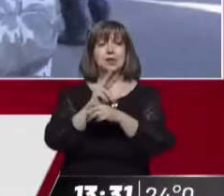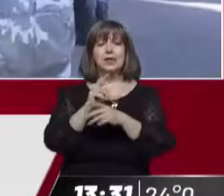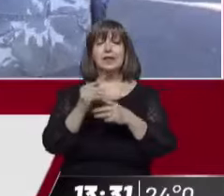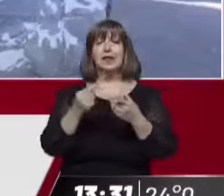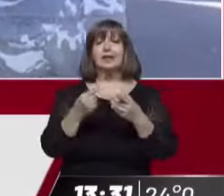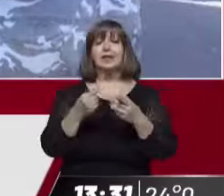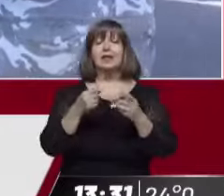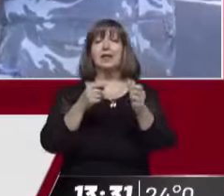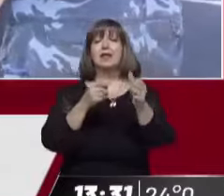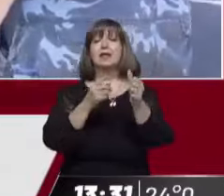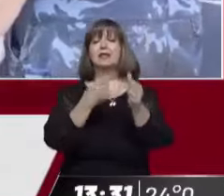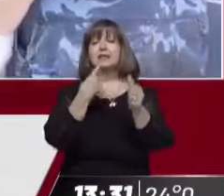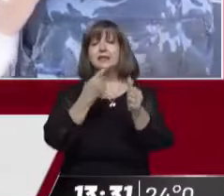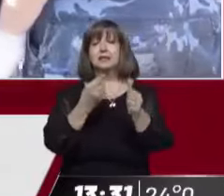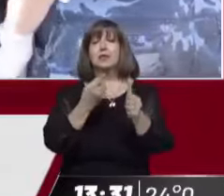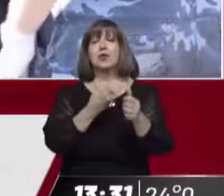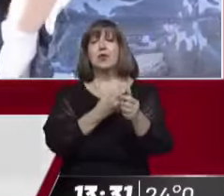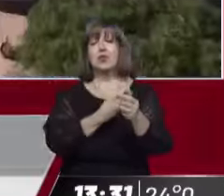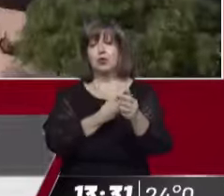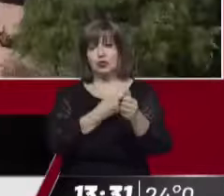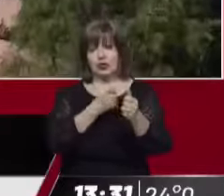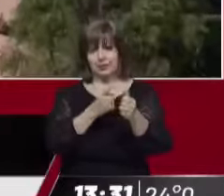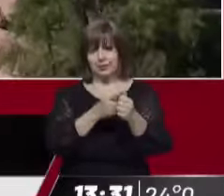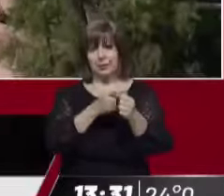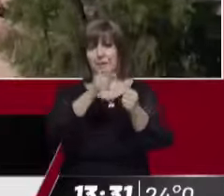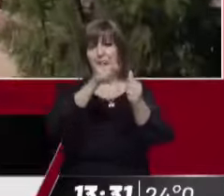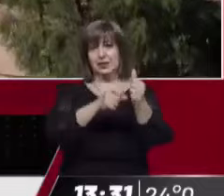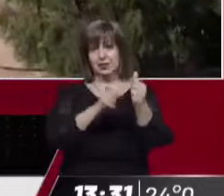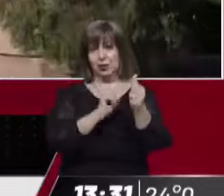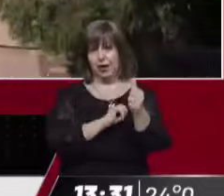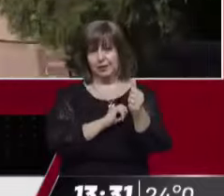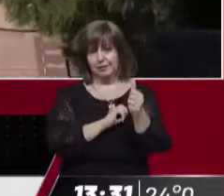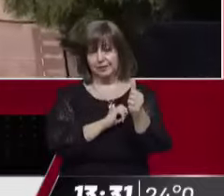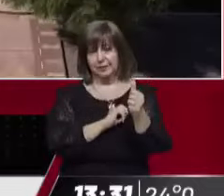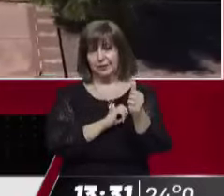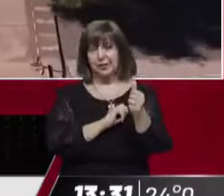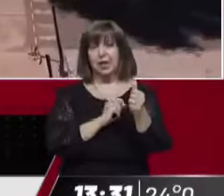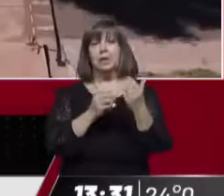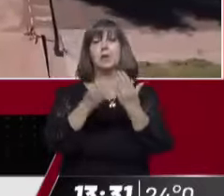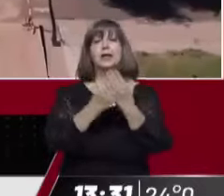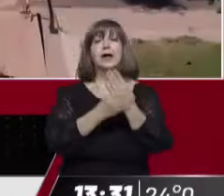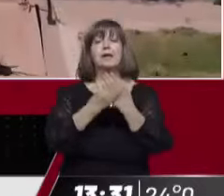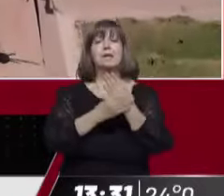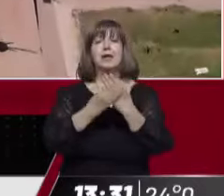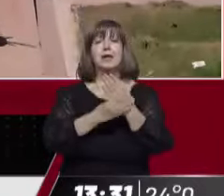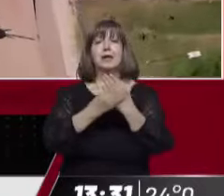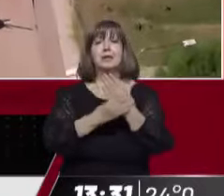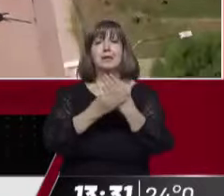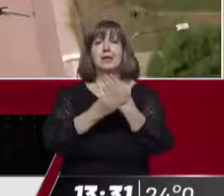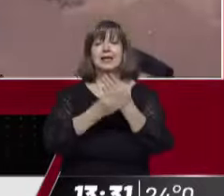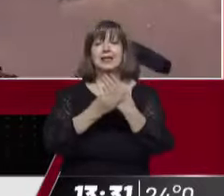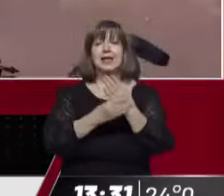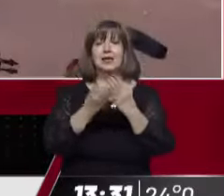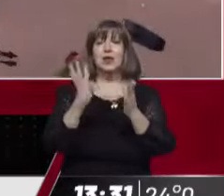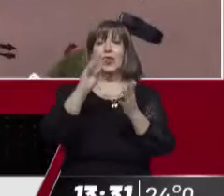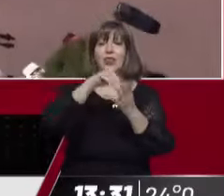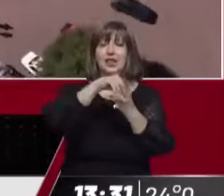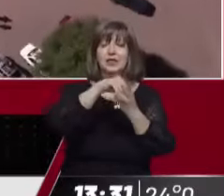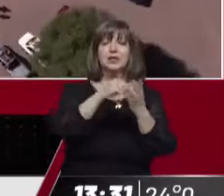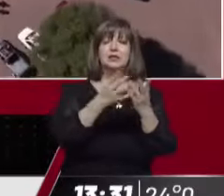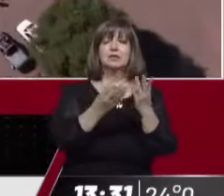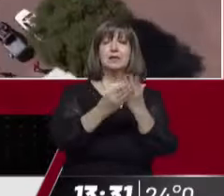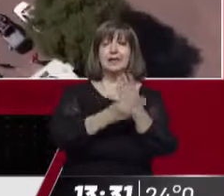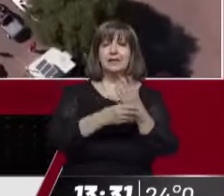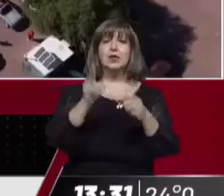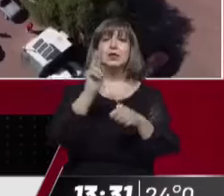el seguimiento judicial de los casos, por eso justamente hablamos de un Ministerio que incorpora justicia, que es un Ministerio de Seguridad y